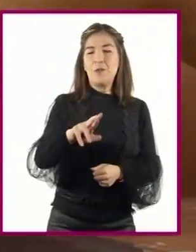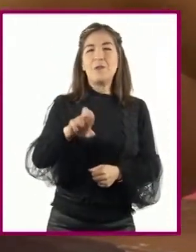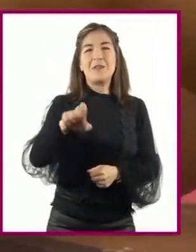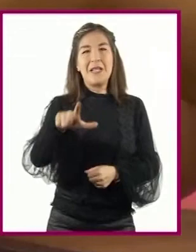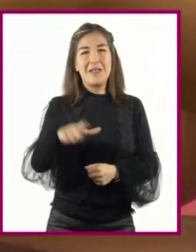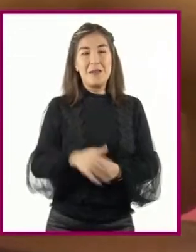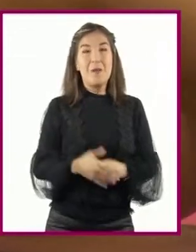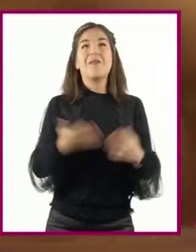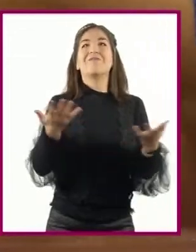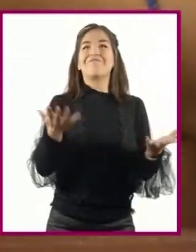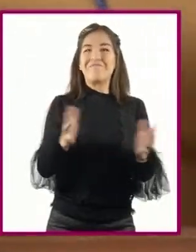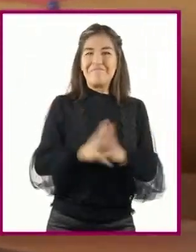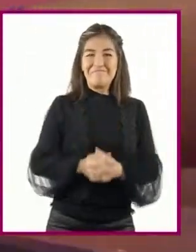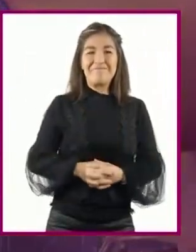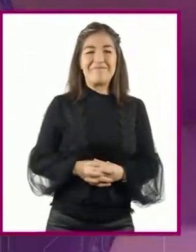Ah.